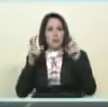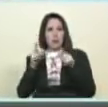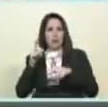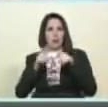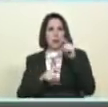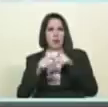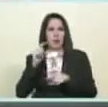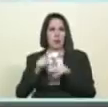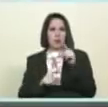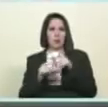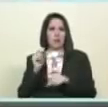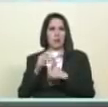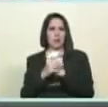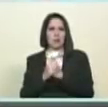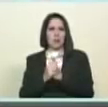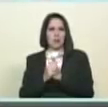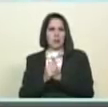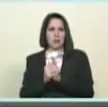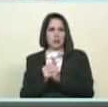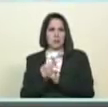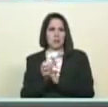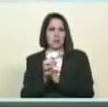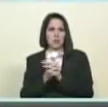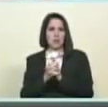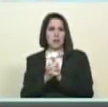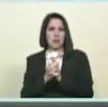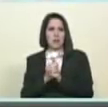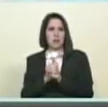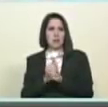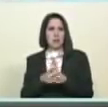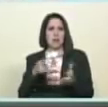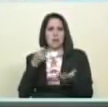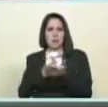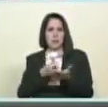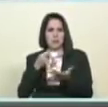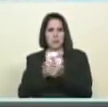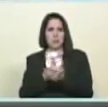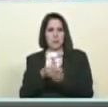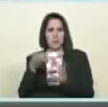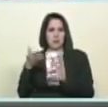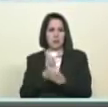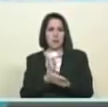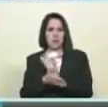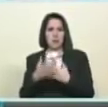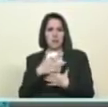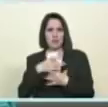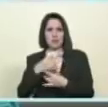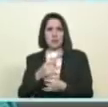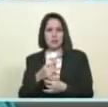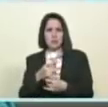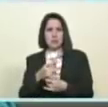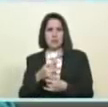No nos refinanciaban los términos del pago de capital, de intereses.